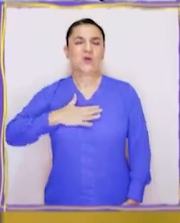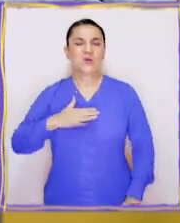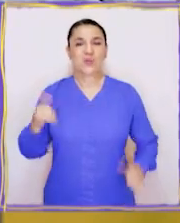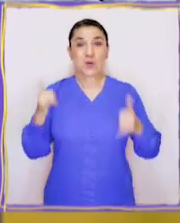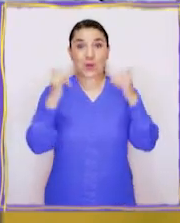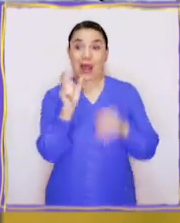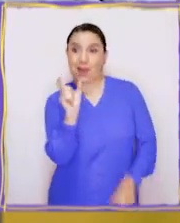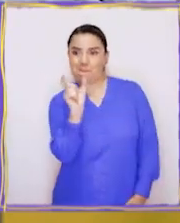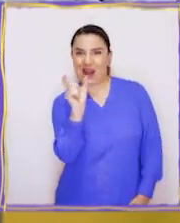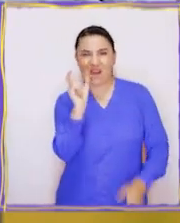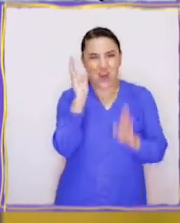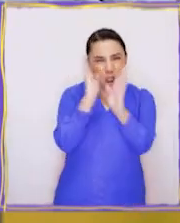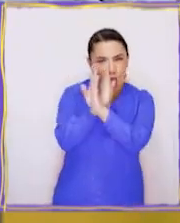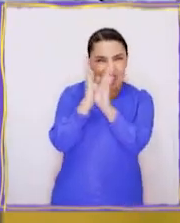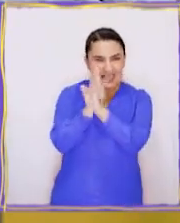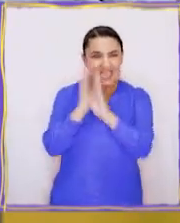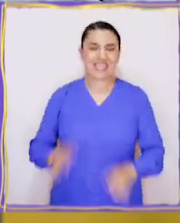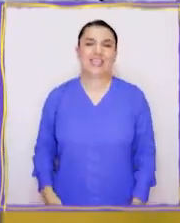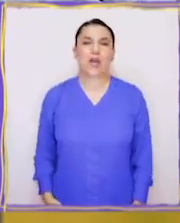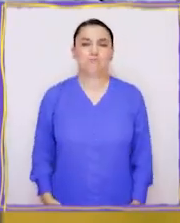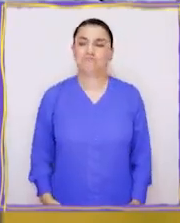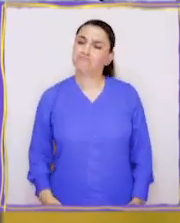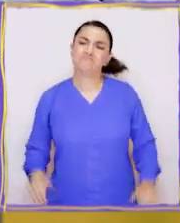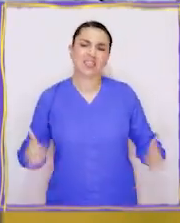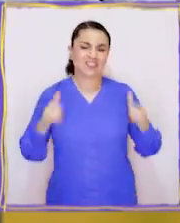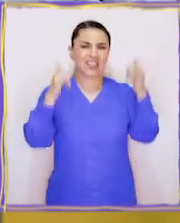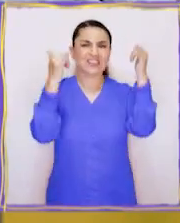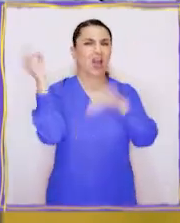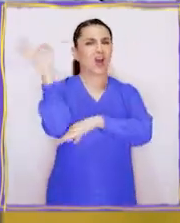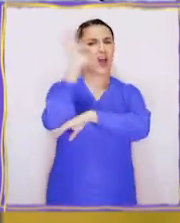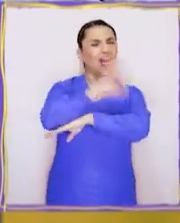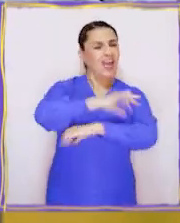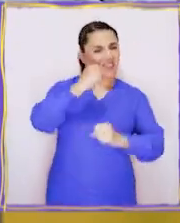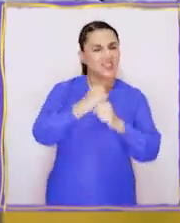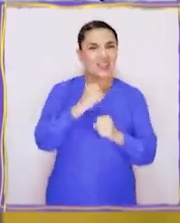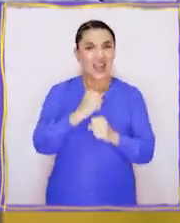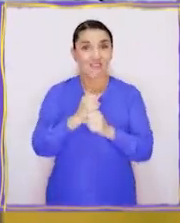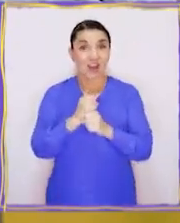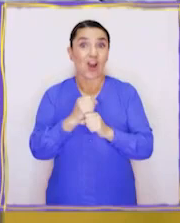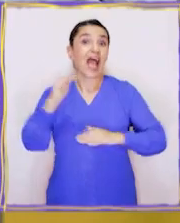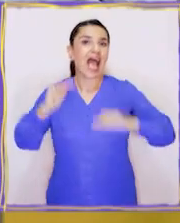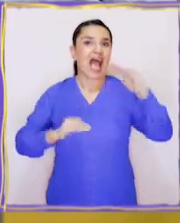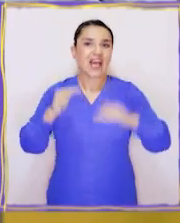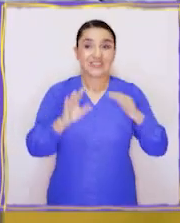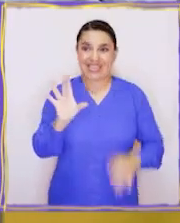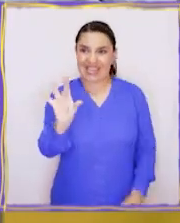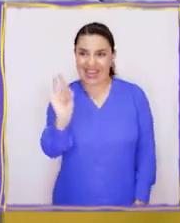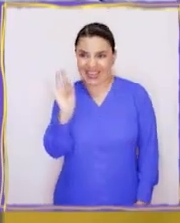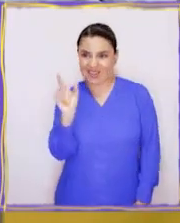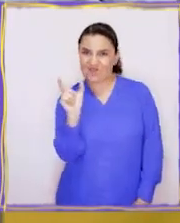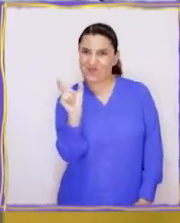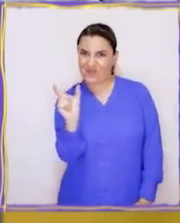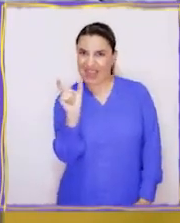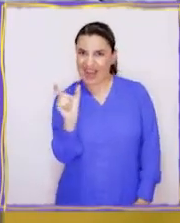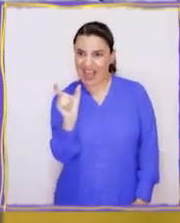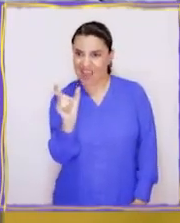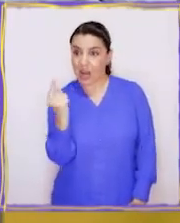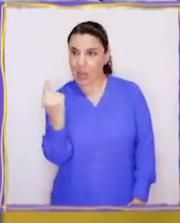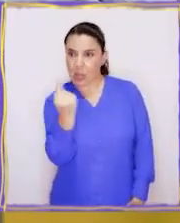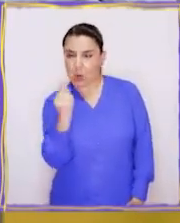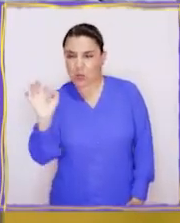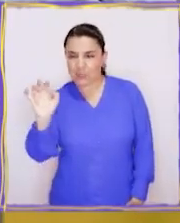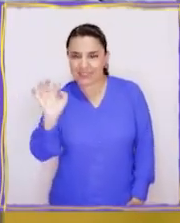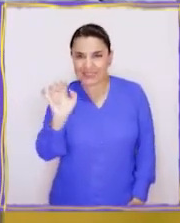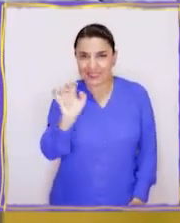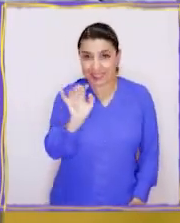las palabras escondidas. Claro, para hacer más entretenida nuestra jornada de trabajo. En ocasiones elegimos una palabra y decimos